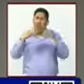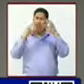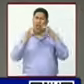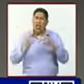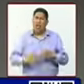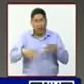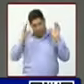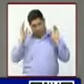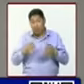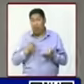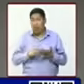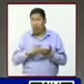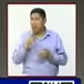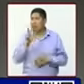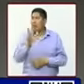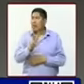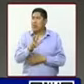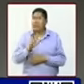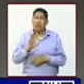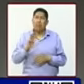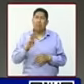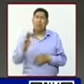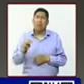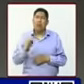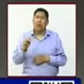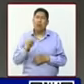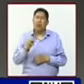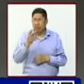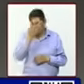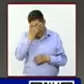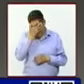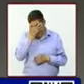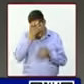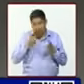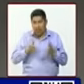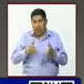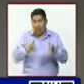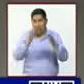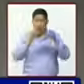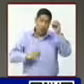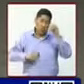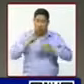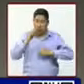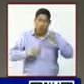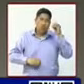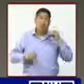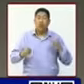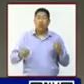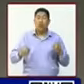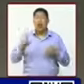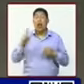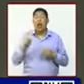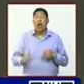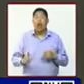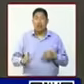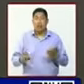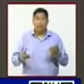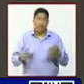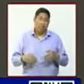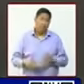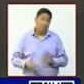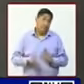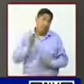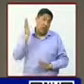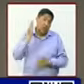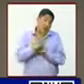bueno, esto se registró a las 3 de la tarde de este martes en la carretera Oruro-La Paz, exactamente en Achica arriba. Ahí está